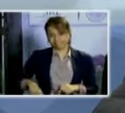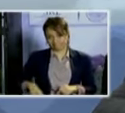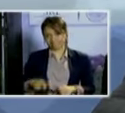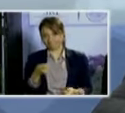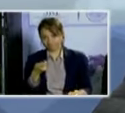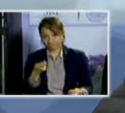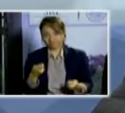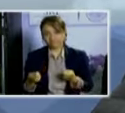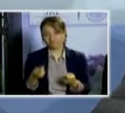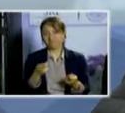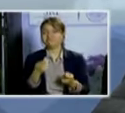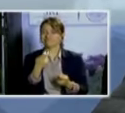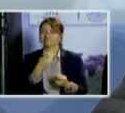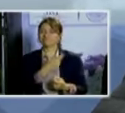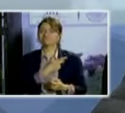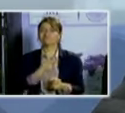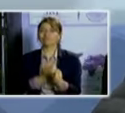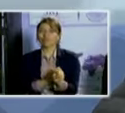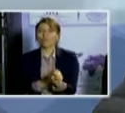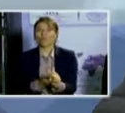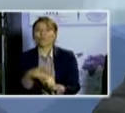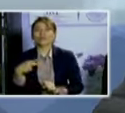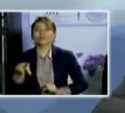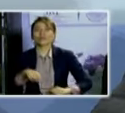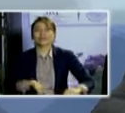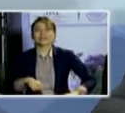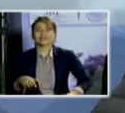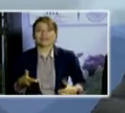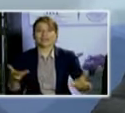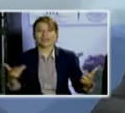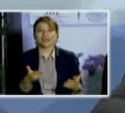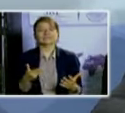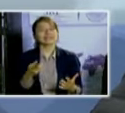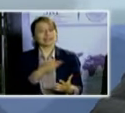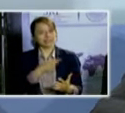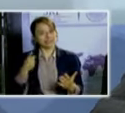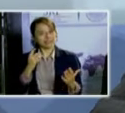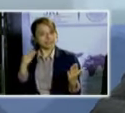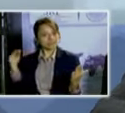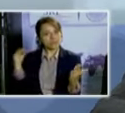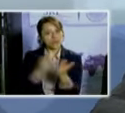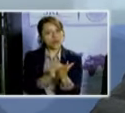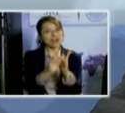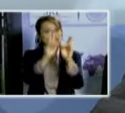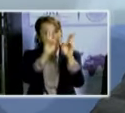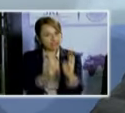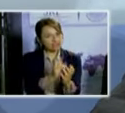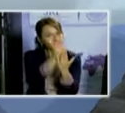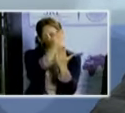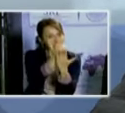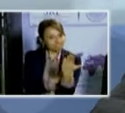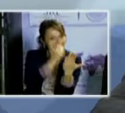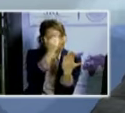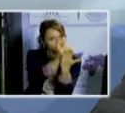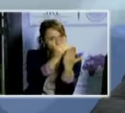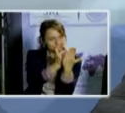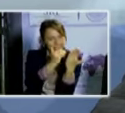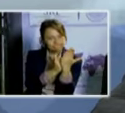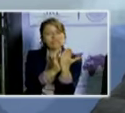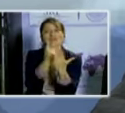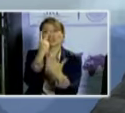agenda post-2015. Es fundamental que el desarrollo, que la agenda de Naciones